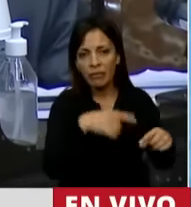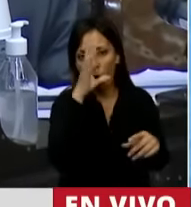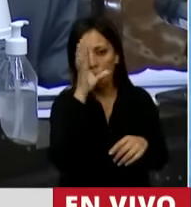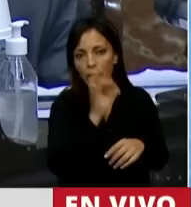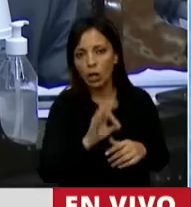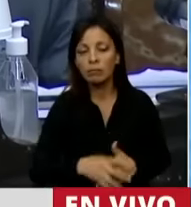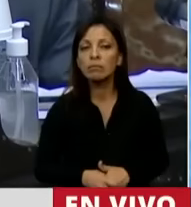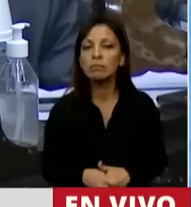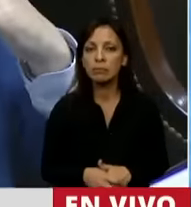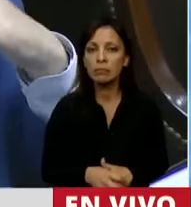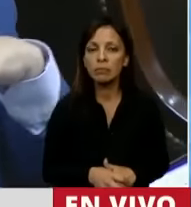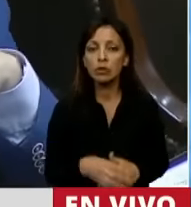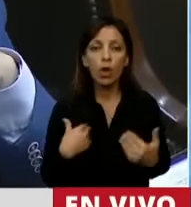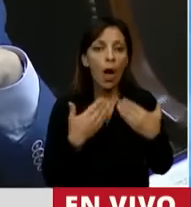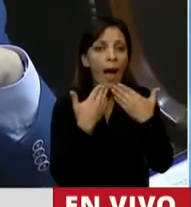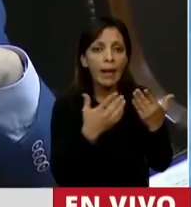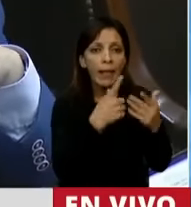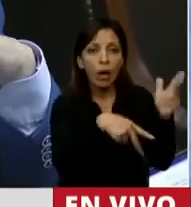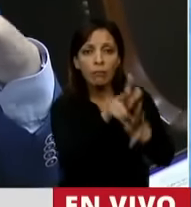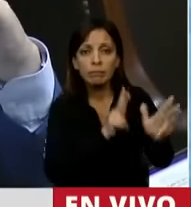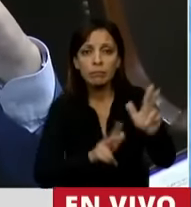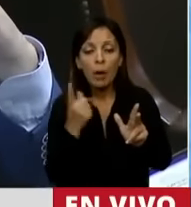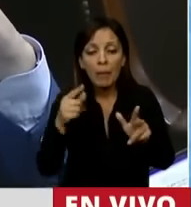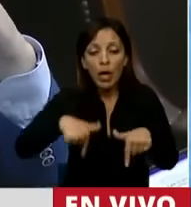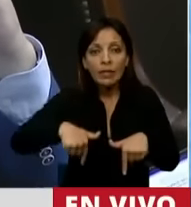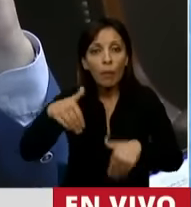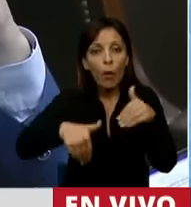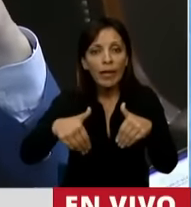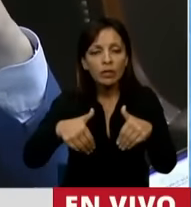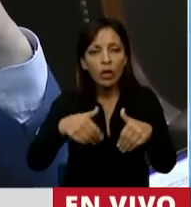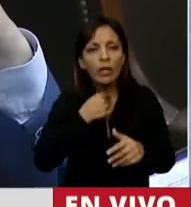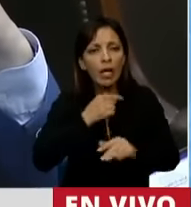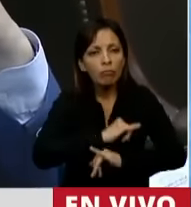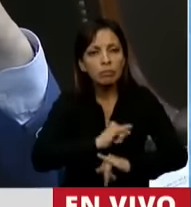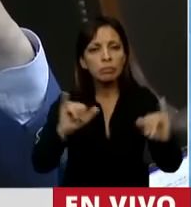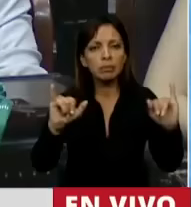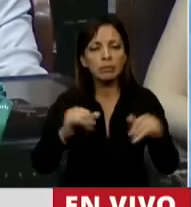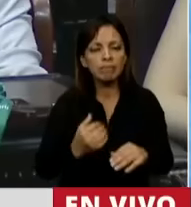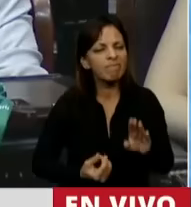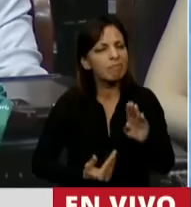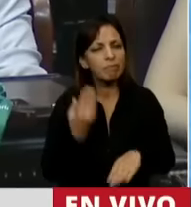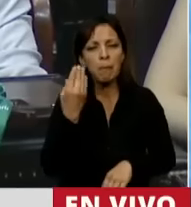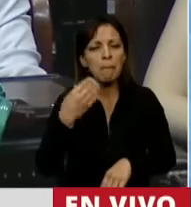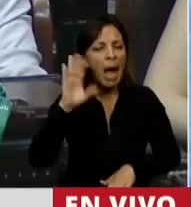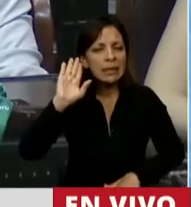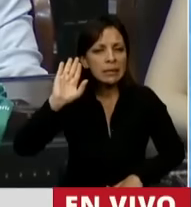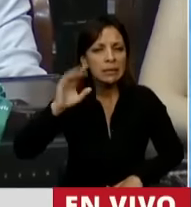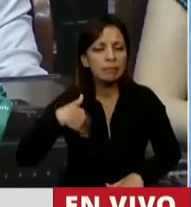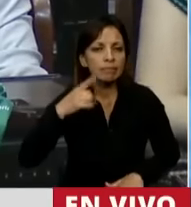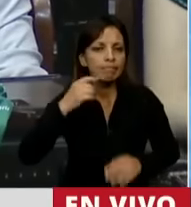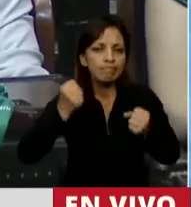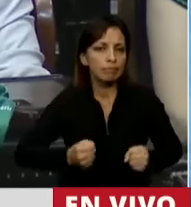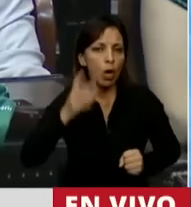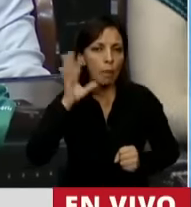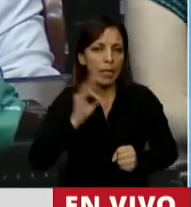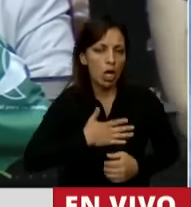Les agradezco lo que me han aportado, pero en esta votación, sepan, prevalecen mis más íntimas convicciones.